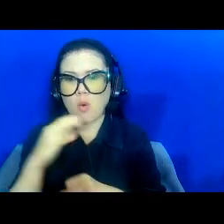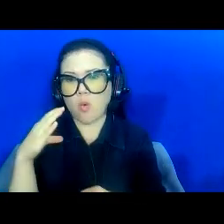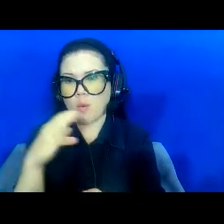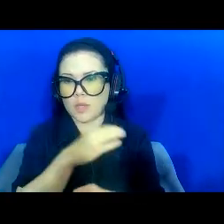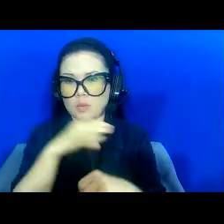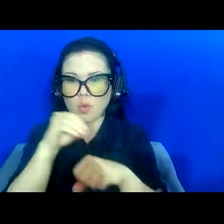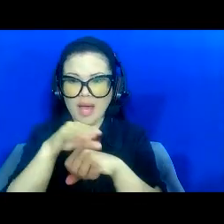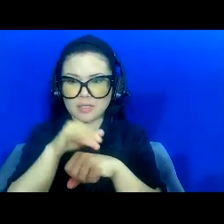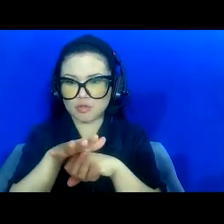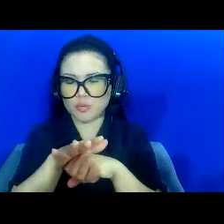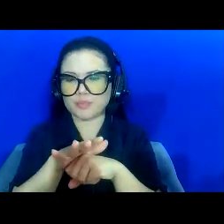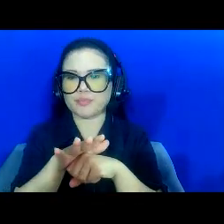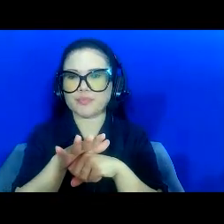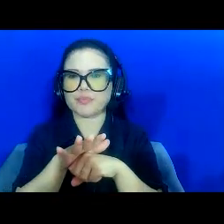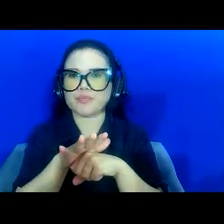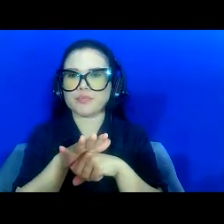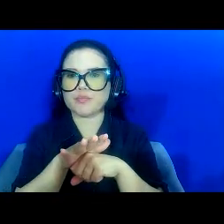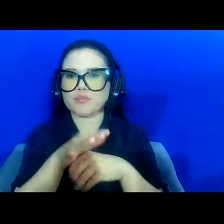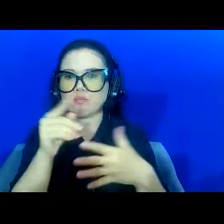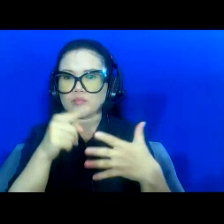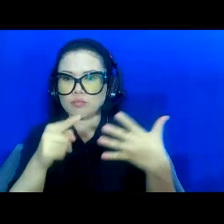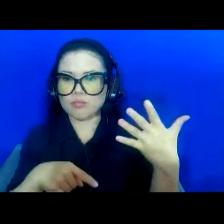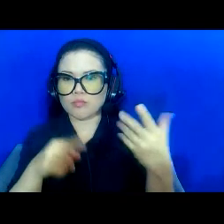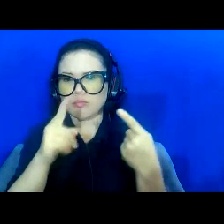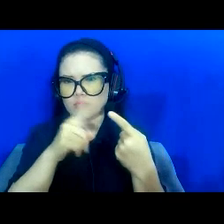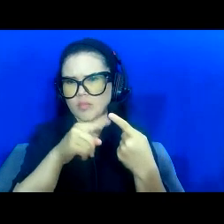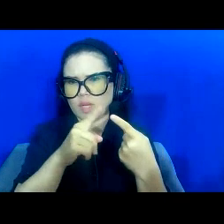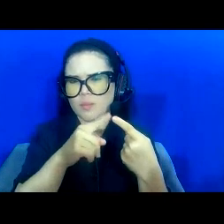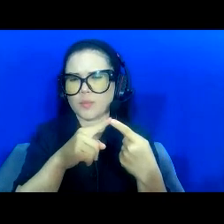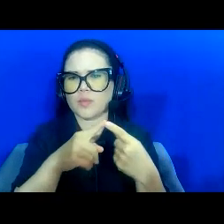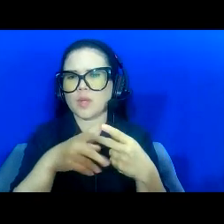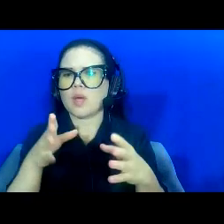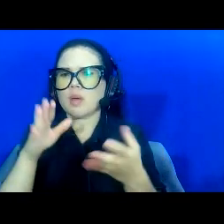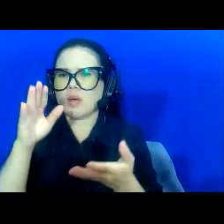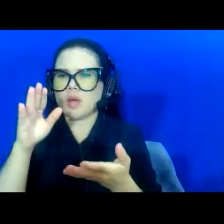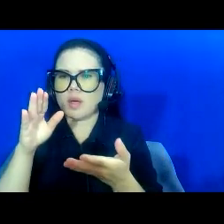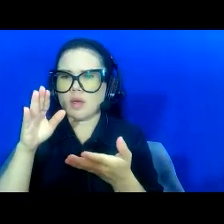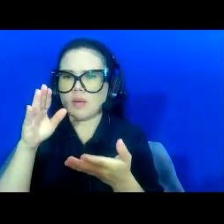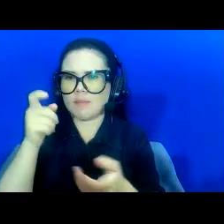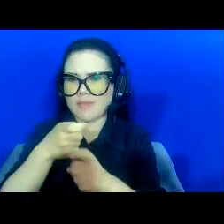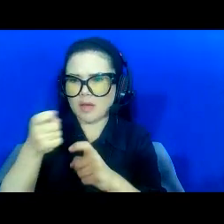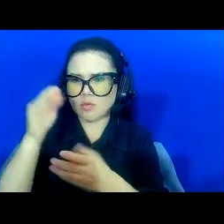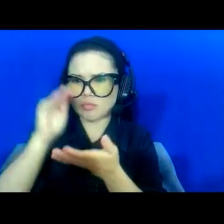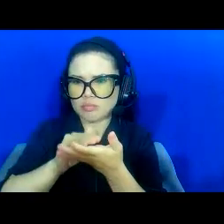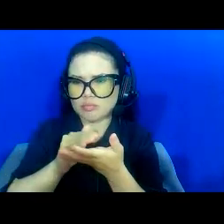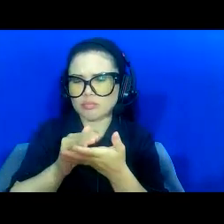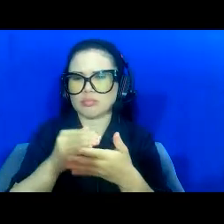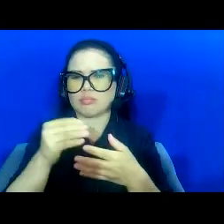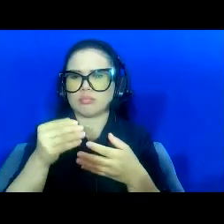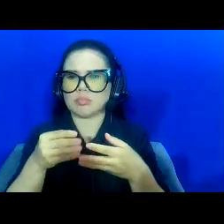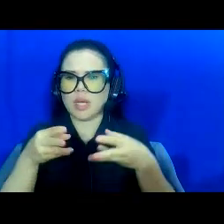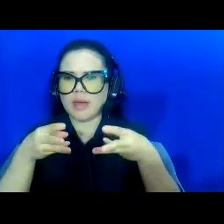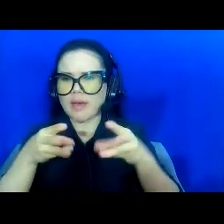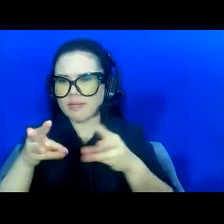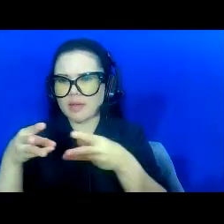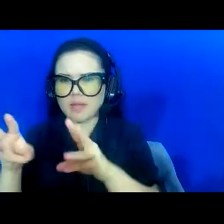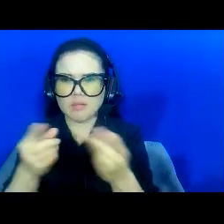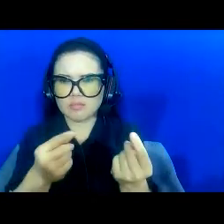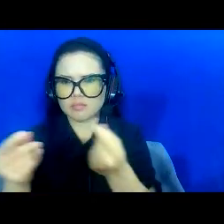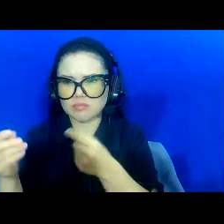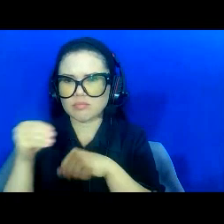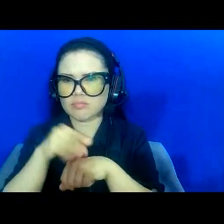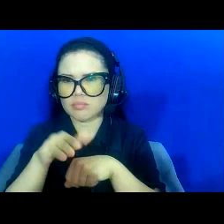cada componente, que en este caso tratamiento y reducción de daños, se daba una lista de estrategias que recomendábamos atender basado en unos resultados de un